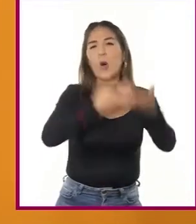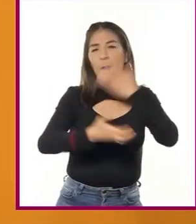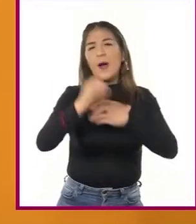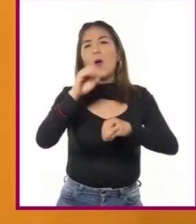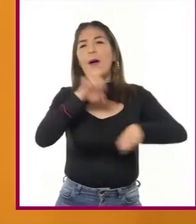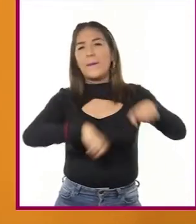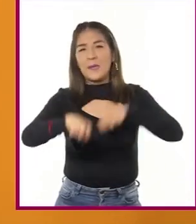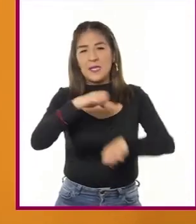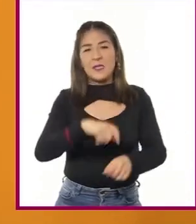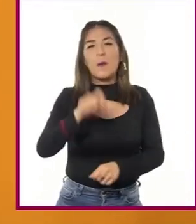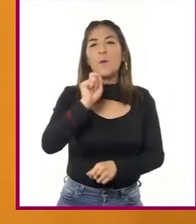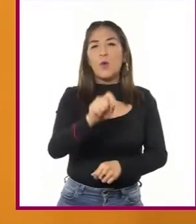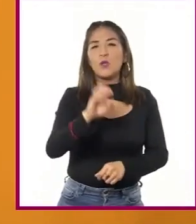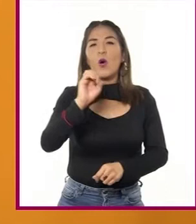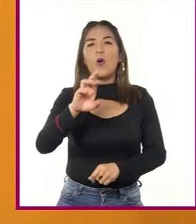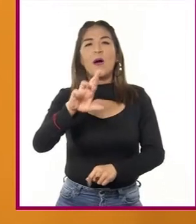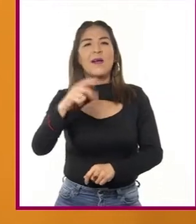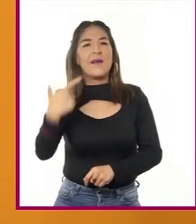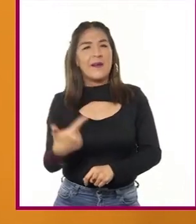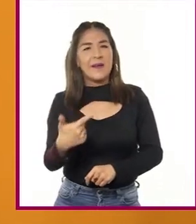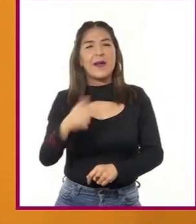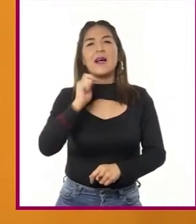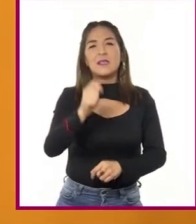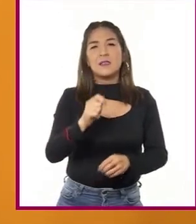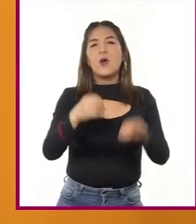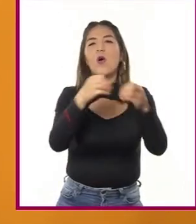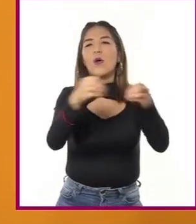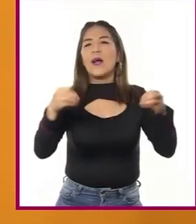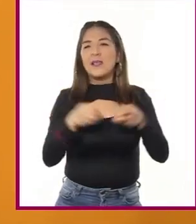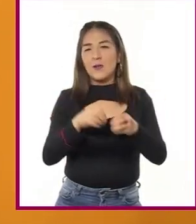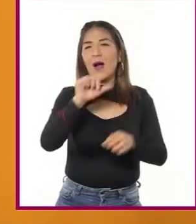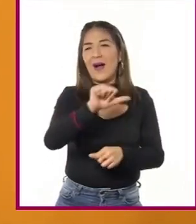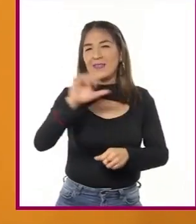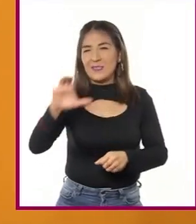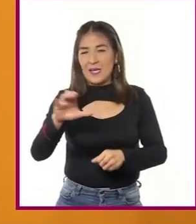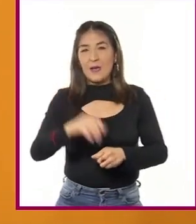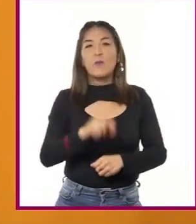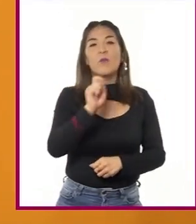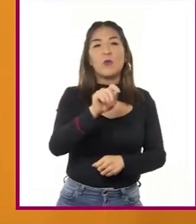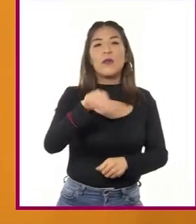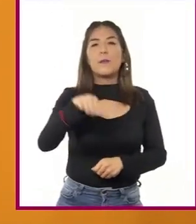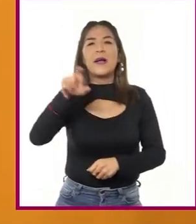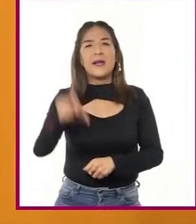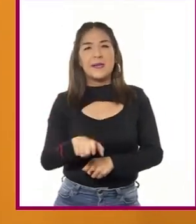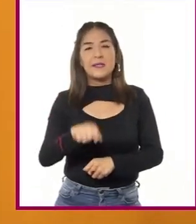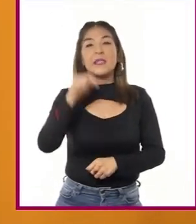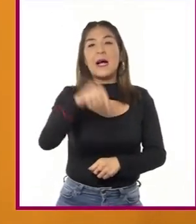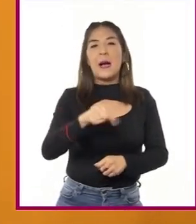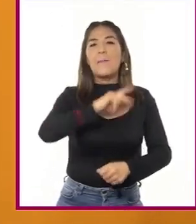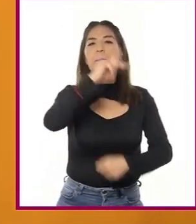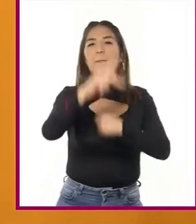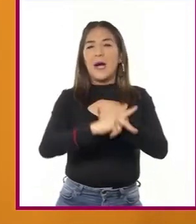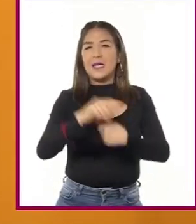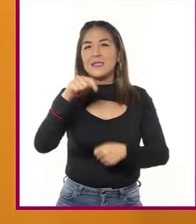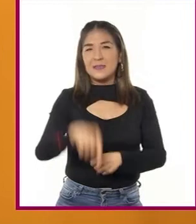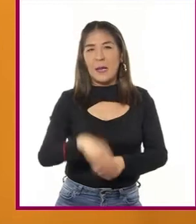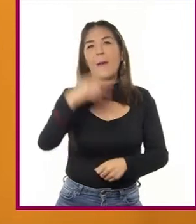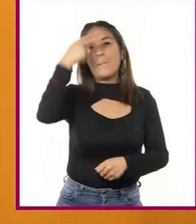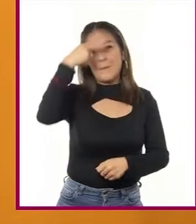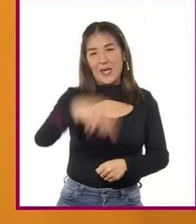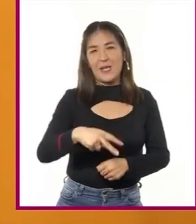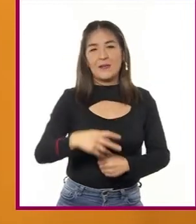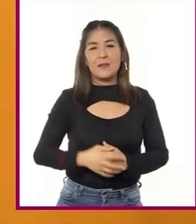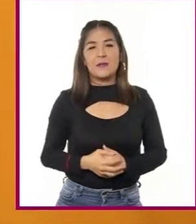empresa. .org, significa organizaciones. .mx, se refiere al país, en este caso es